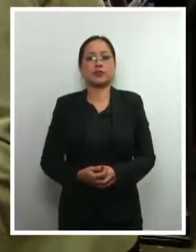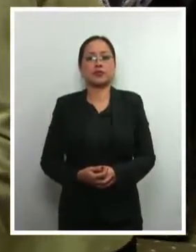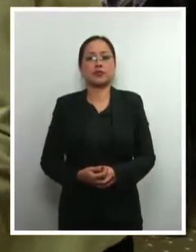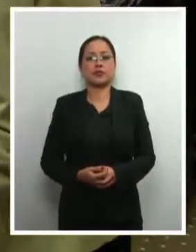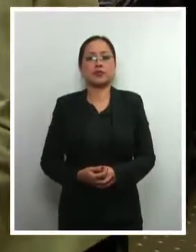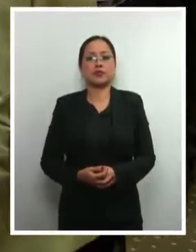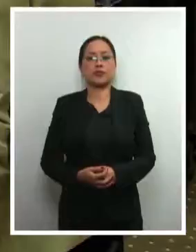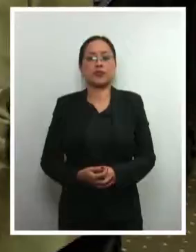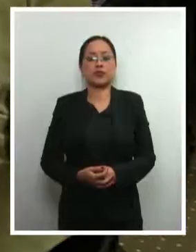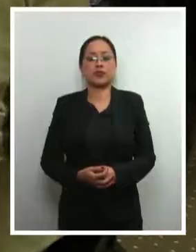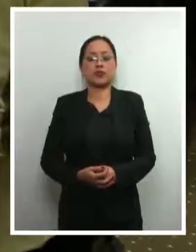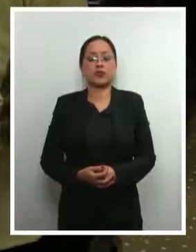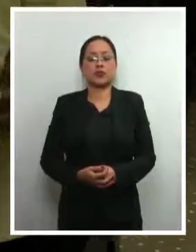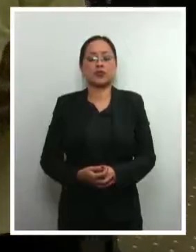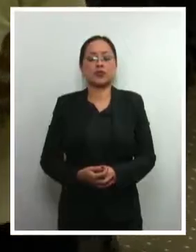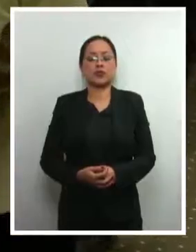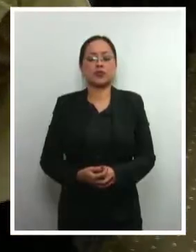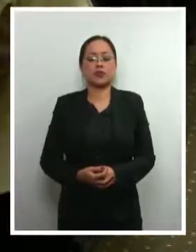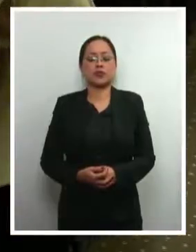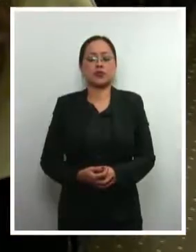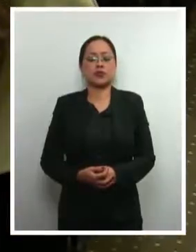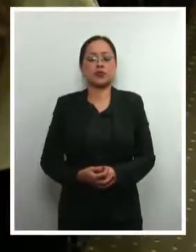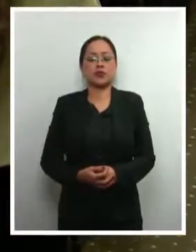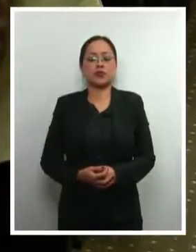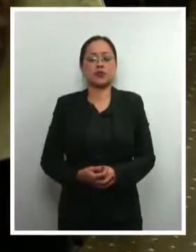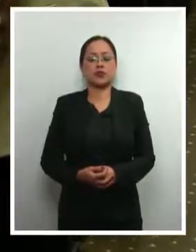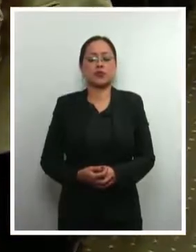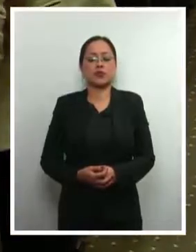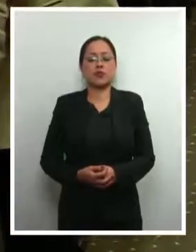Encina. Alejandro.